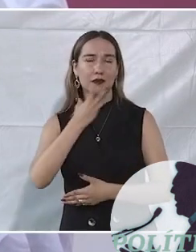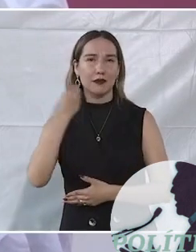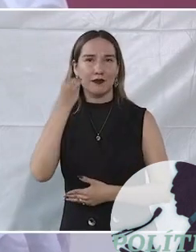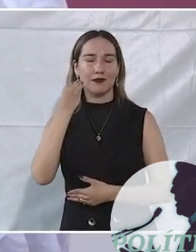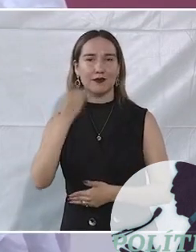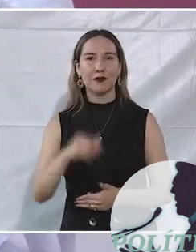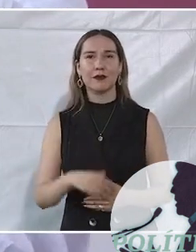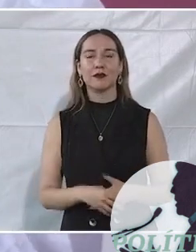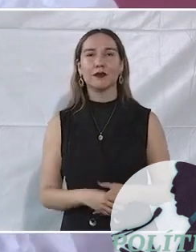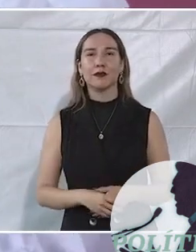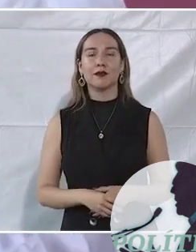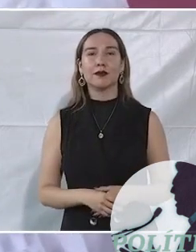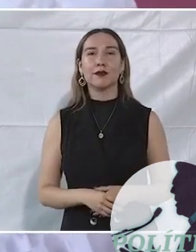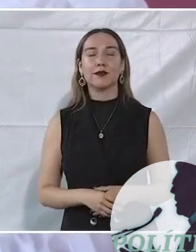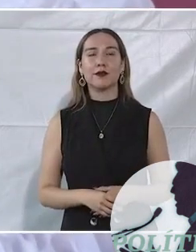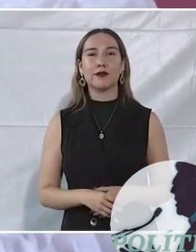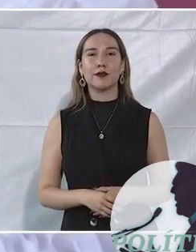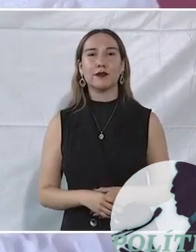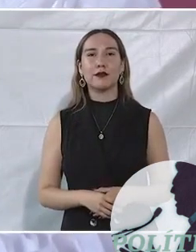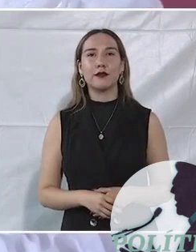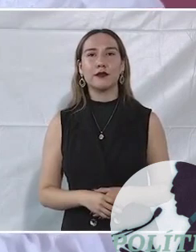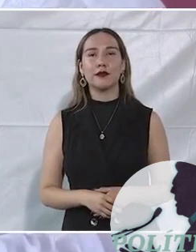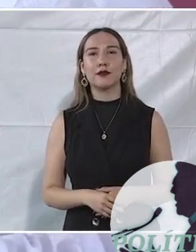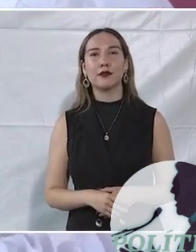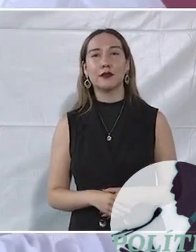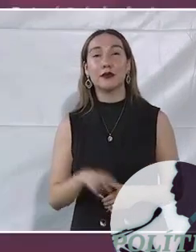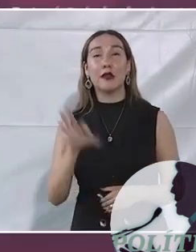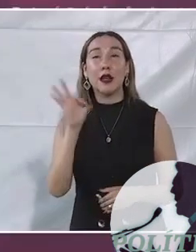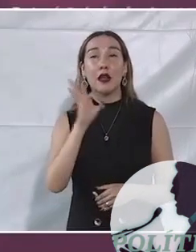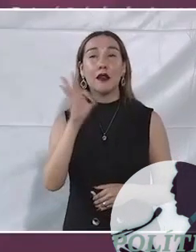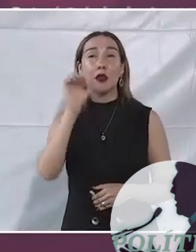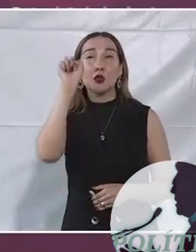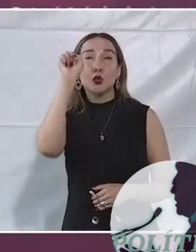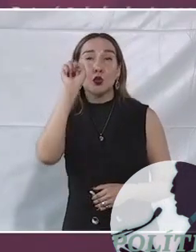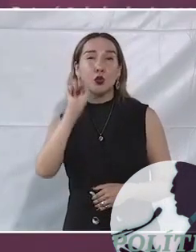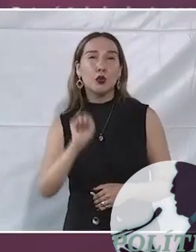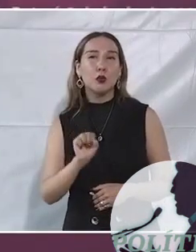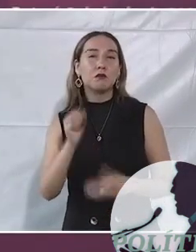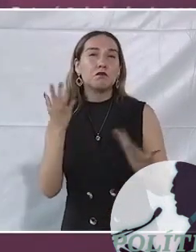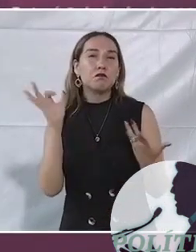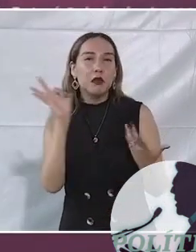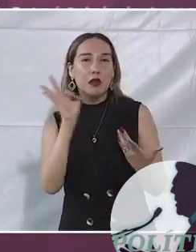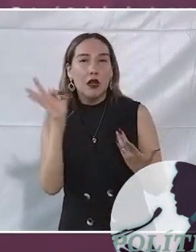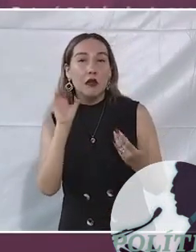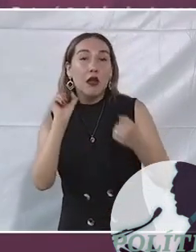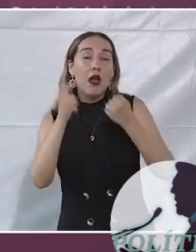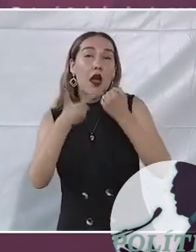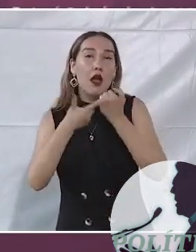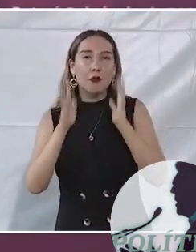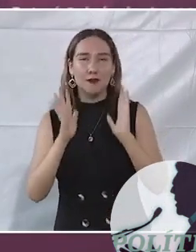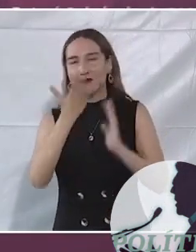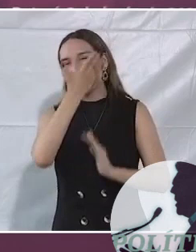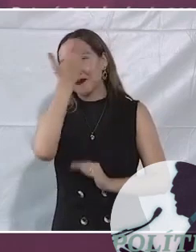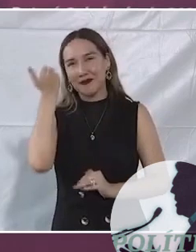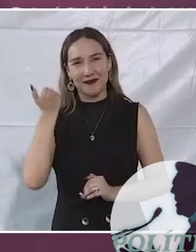A lo mejor allá por el sureste puede ser que haya otro paraíso.